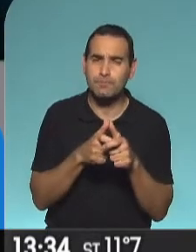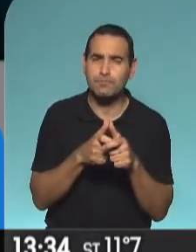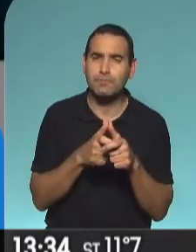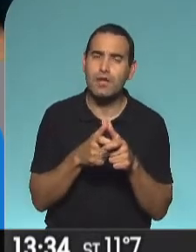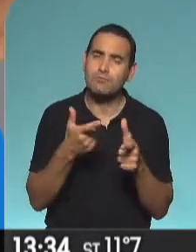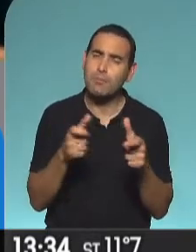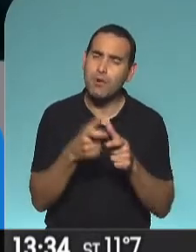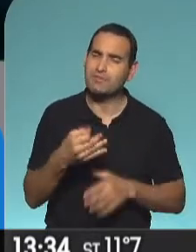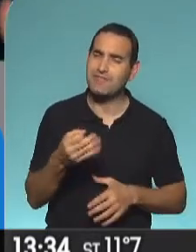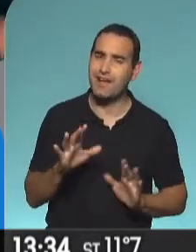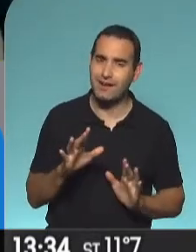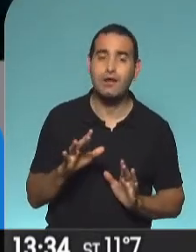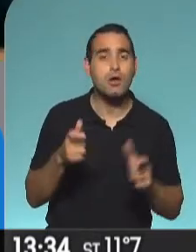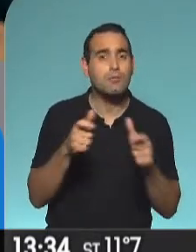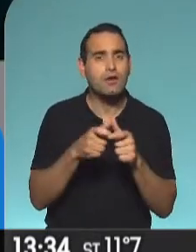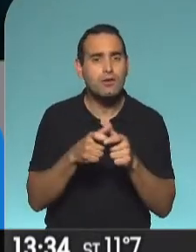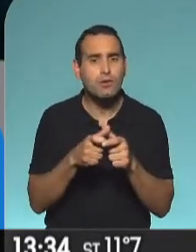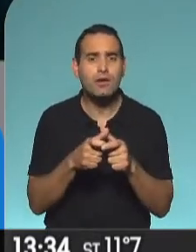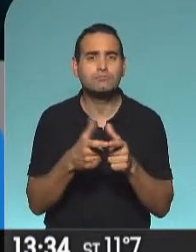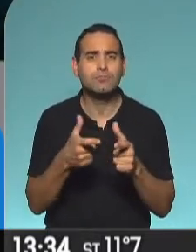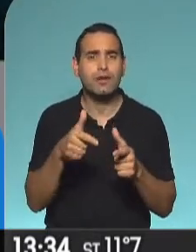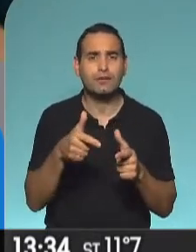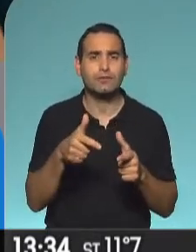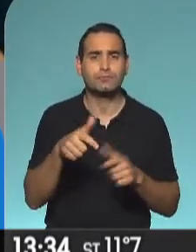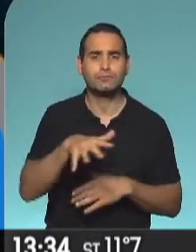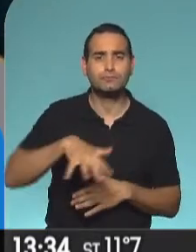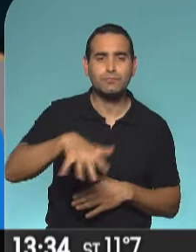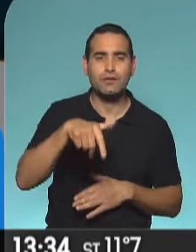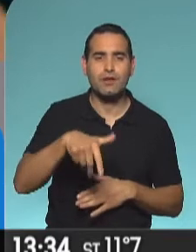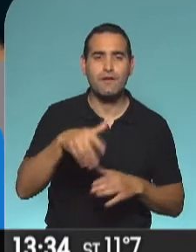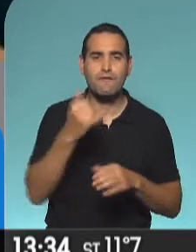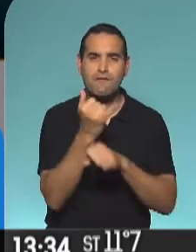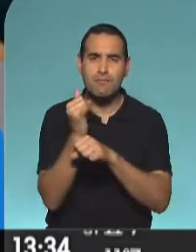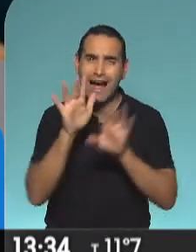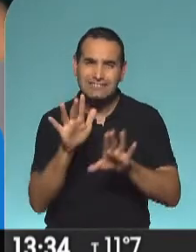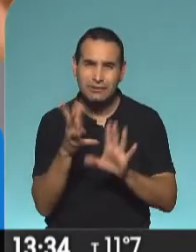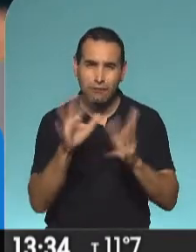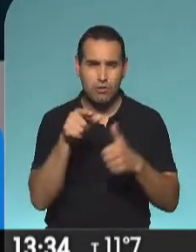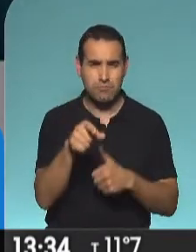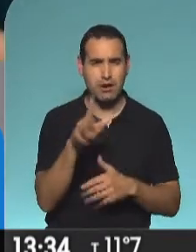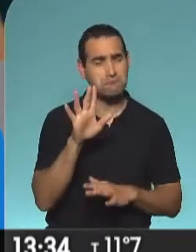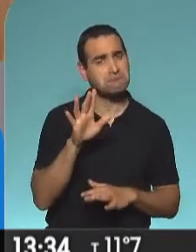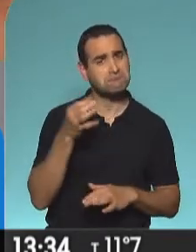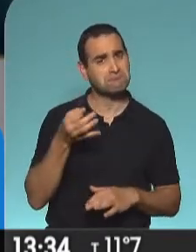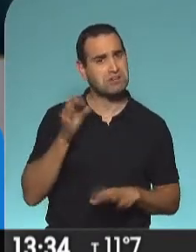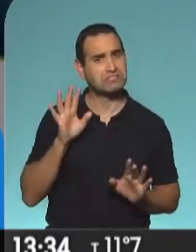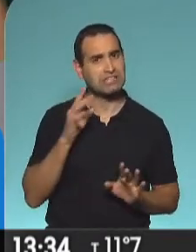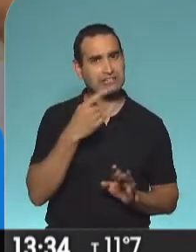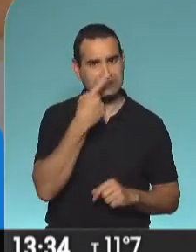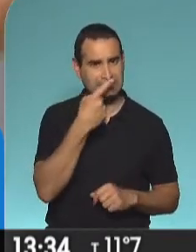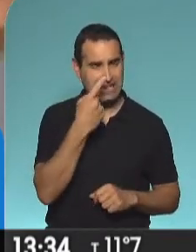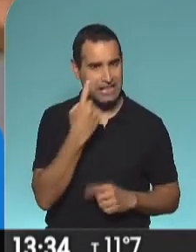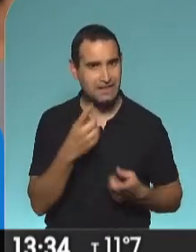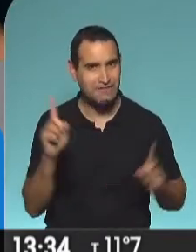muy particular, porque se hizo armar un estenopo, filmó con esta manera tan original del